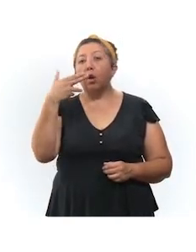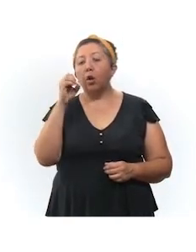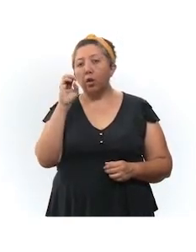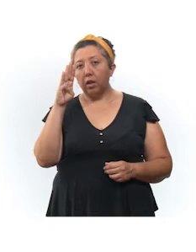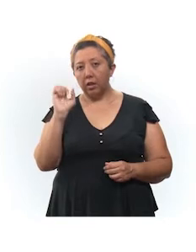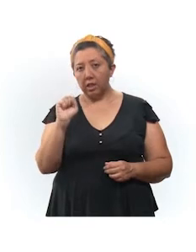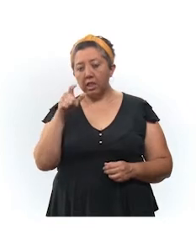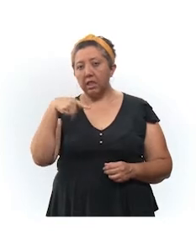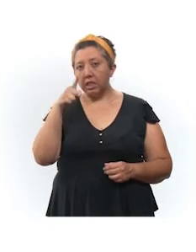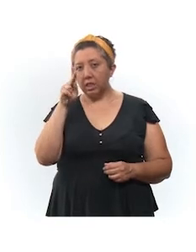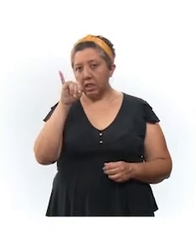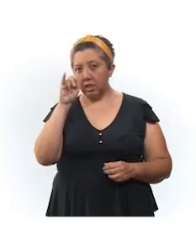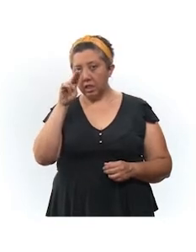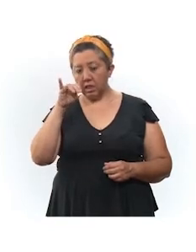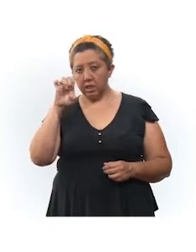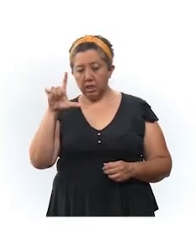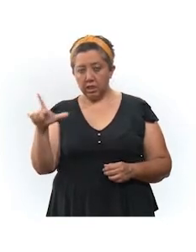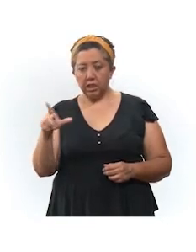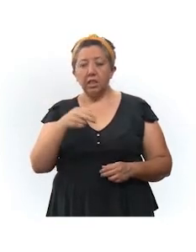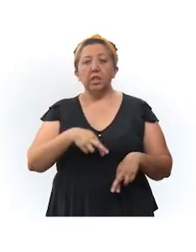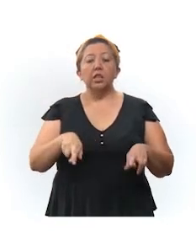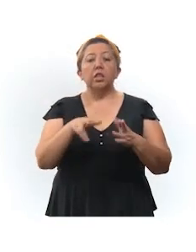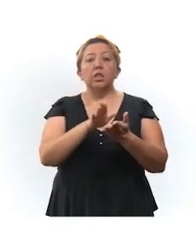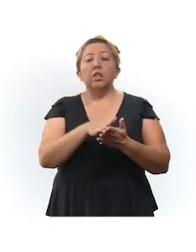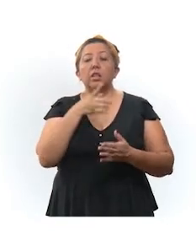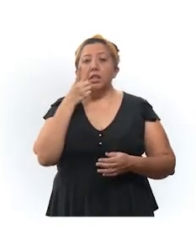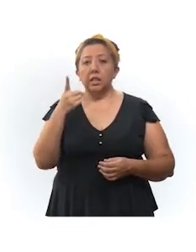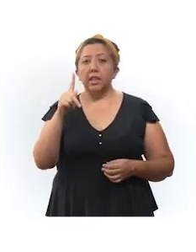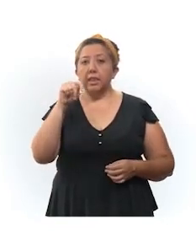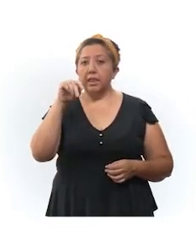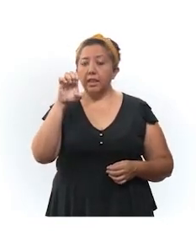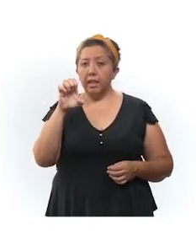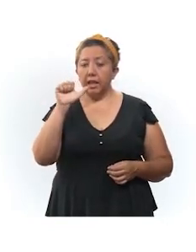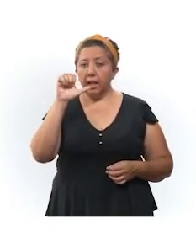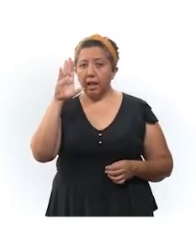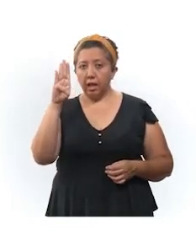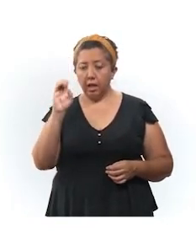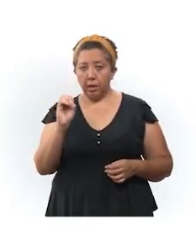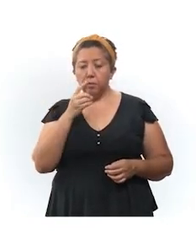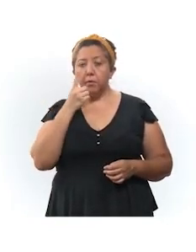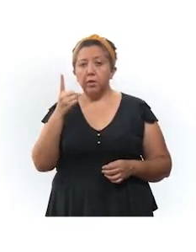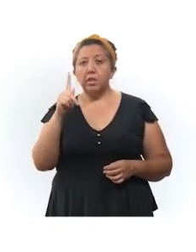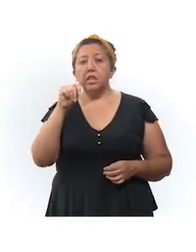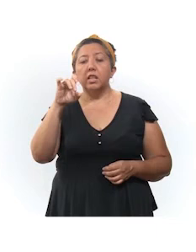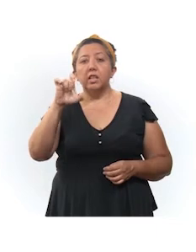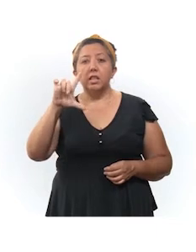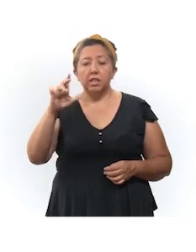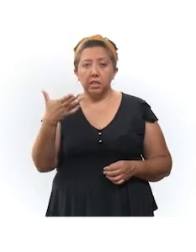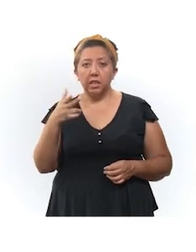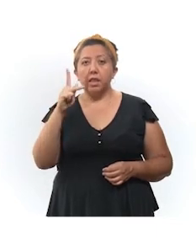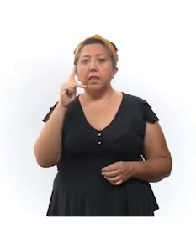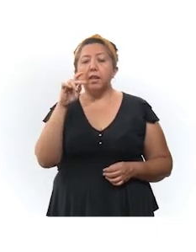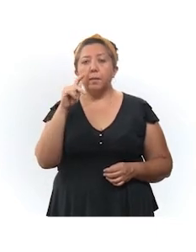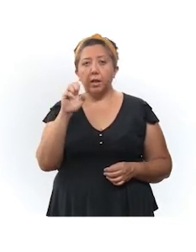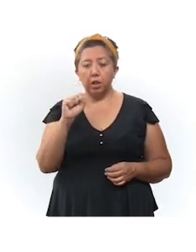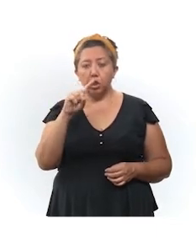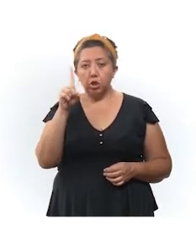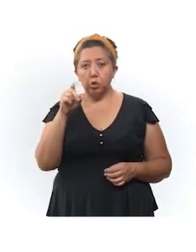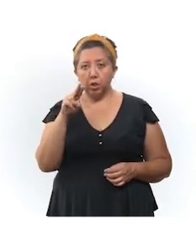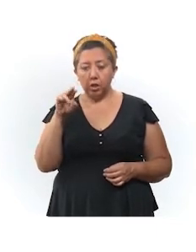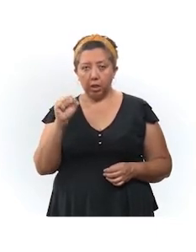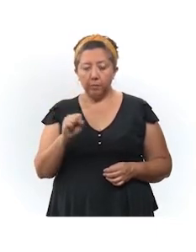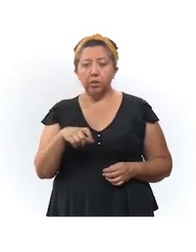Cagua, Quinchil, Muxupip, Río Lagartos, Teabo, Tecó, Techac Pueblo, Tepacán y